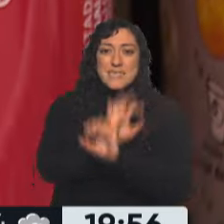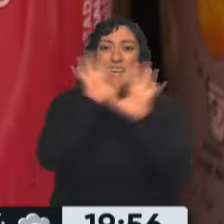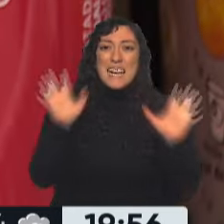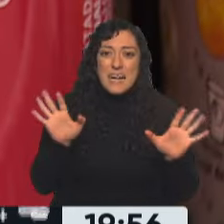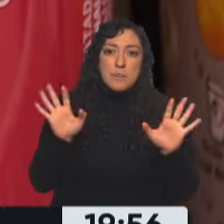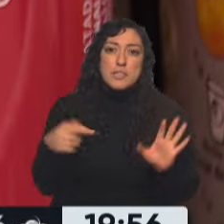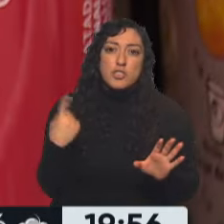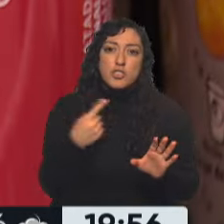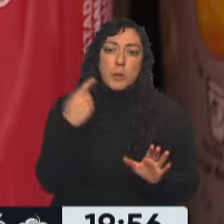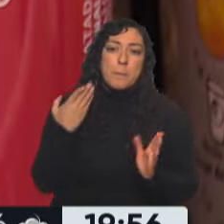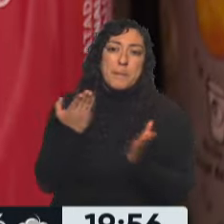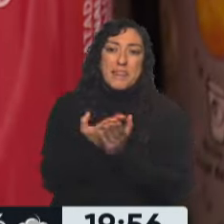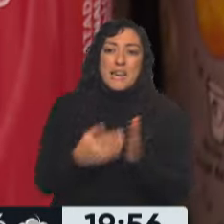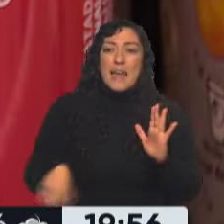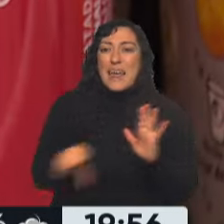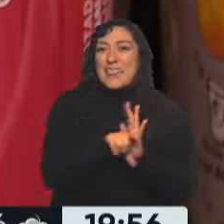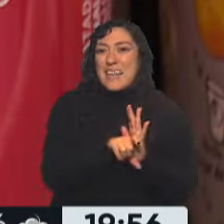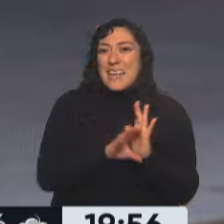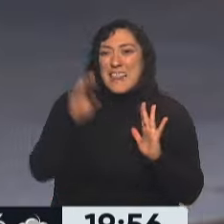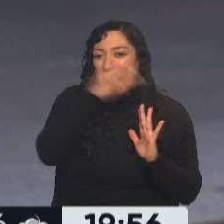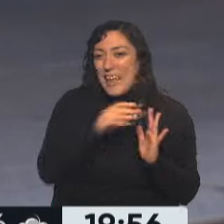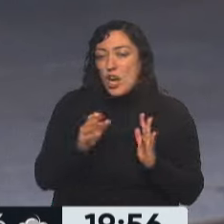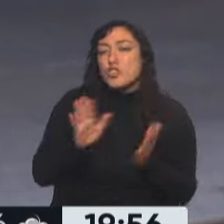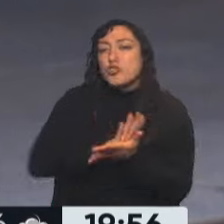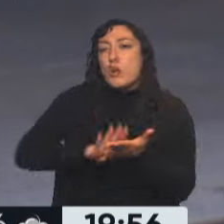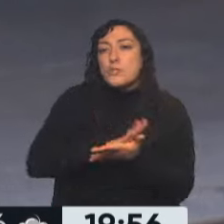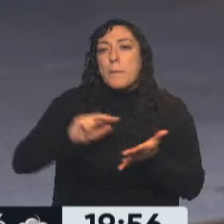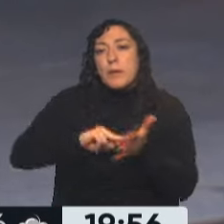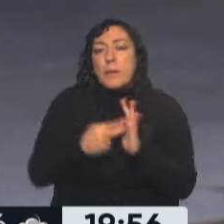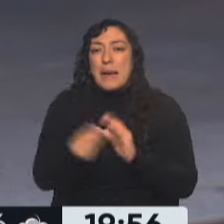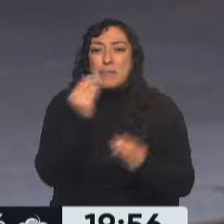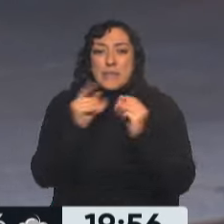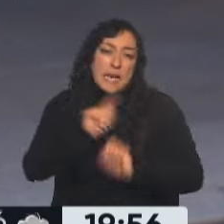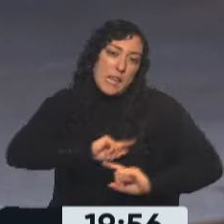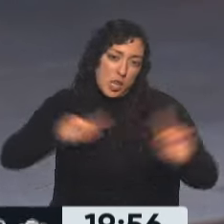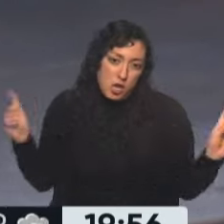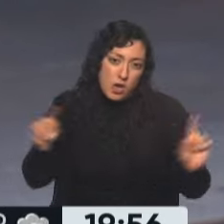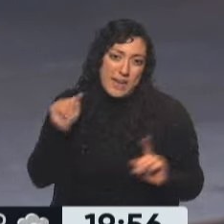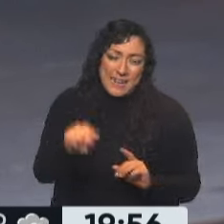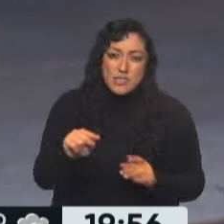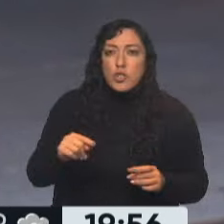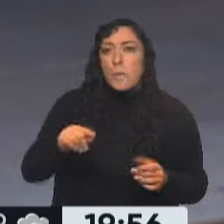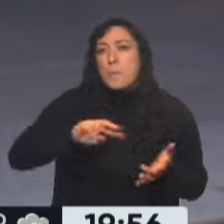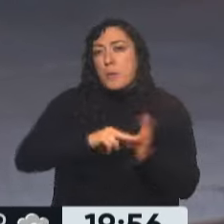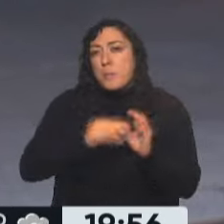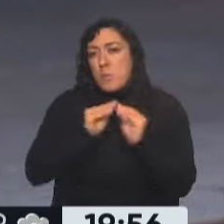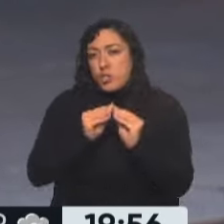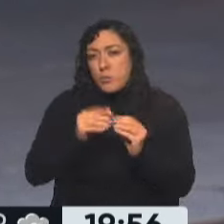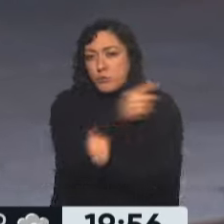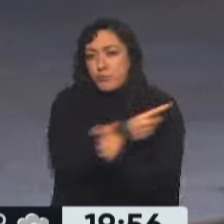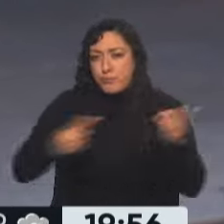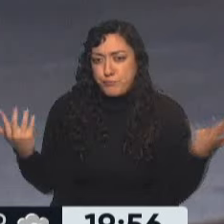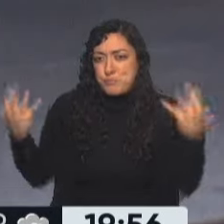No le podemos pedir al etiquetado que solucione la problemática alimentaria, que es una problemática multidimensional, que hay muchísimos factores